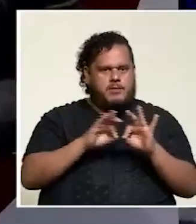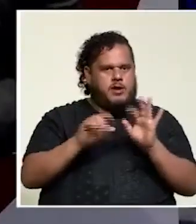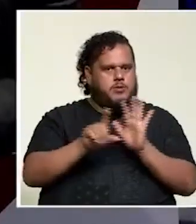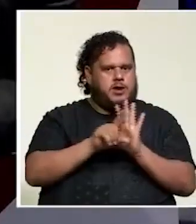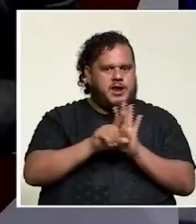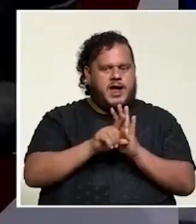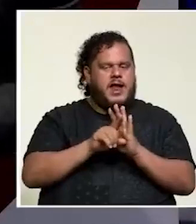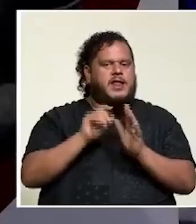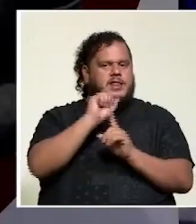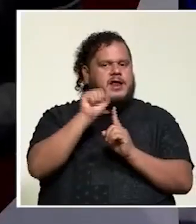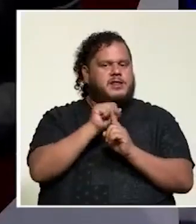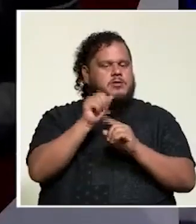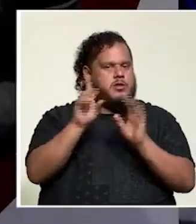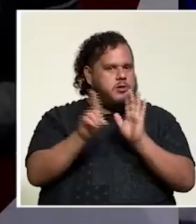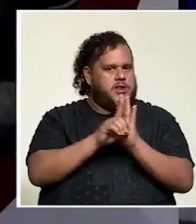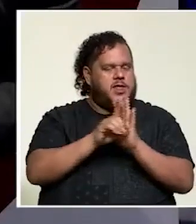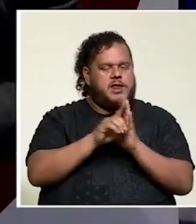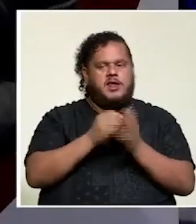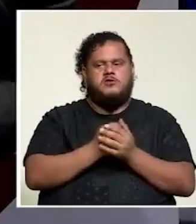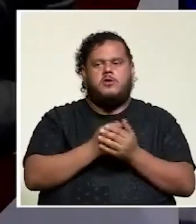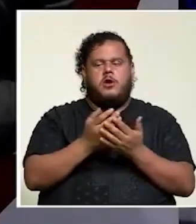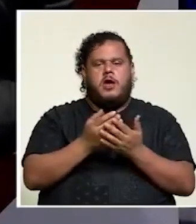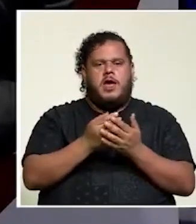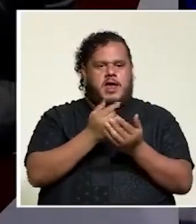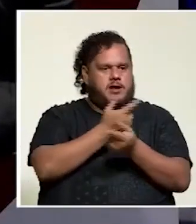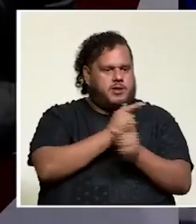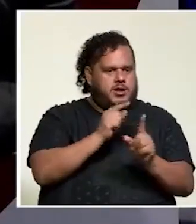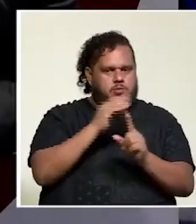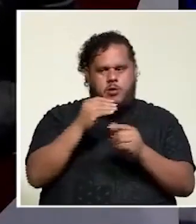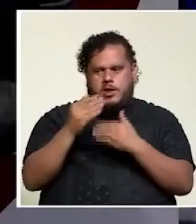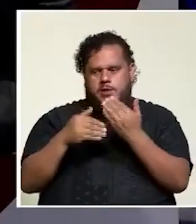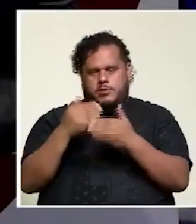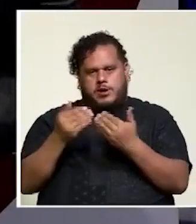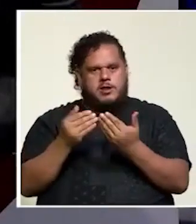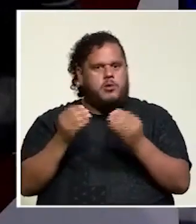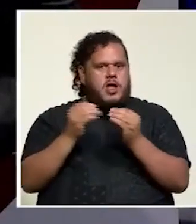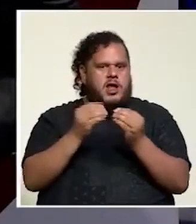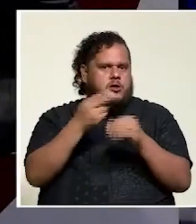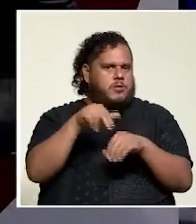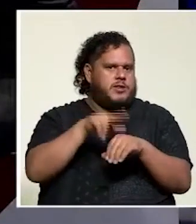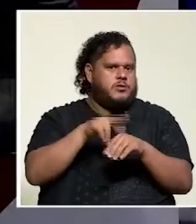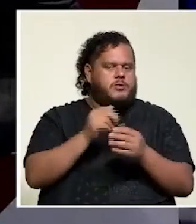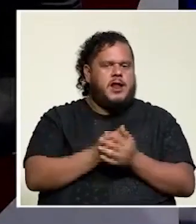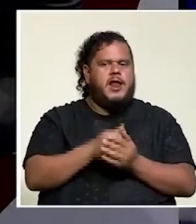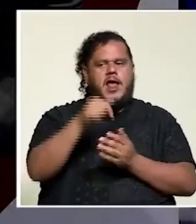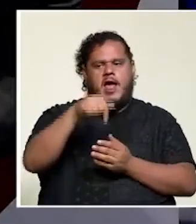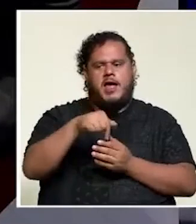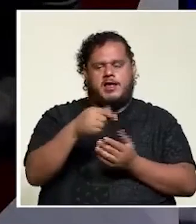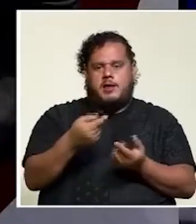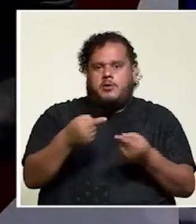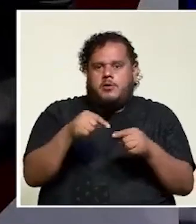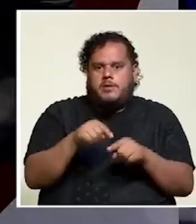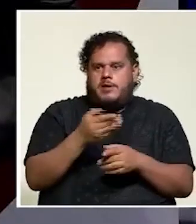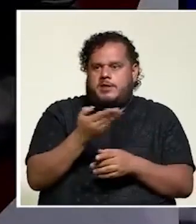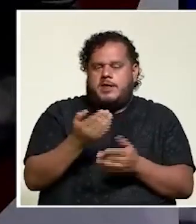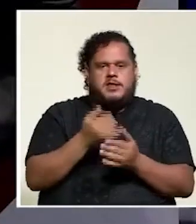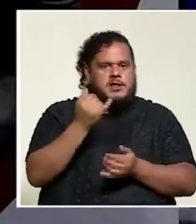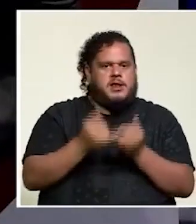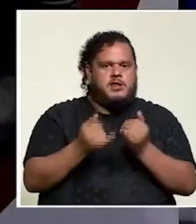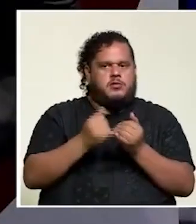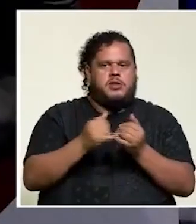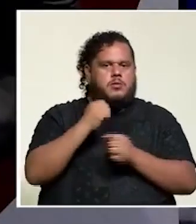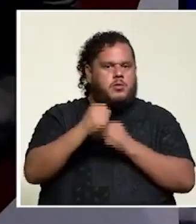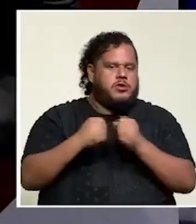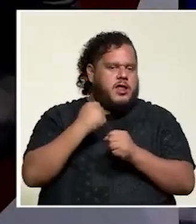de Derecho. La conjunción del liberalismo y progresismo es lo más natural. Aquí lo que pasa es que en las últimas décadas,